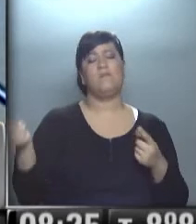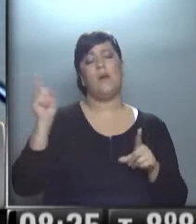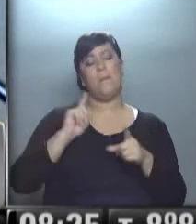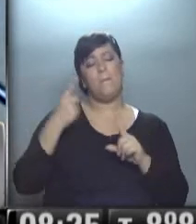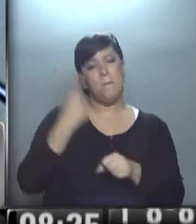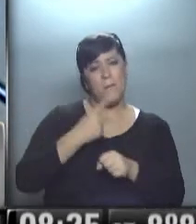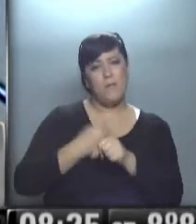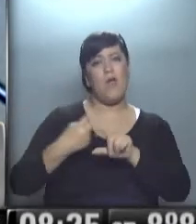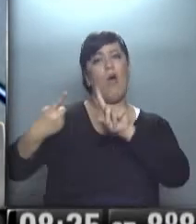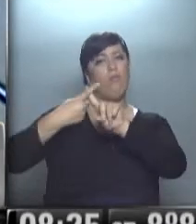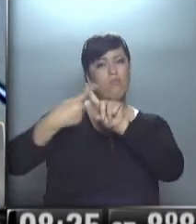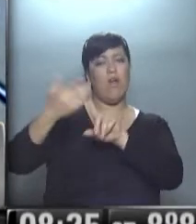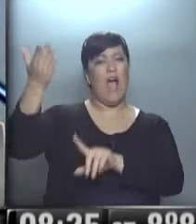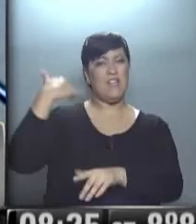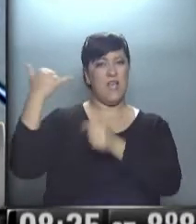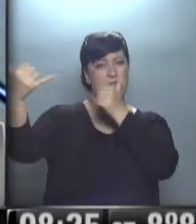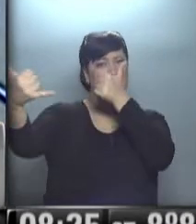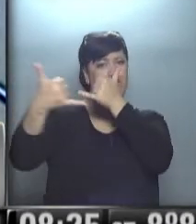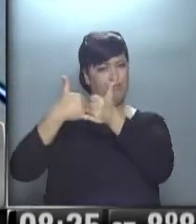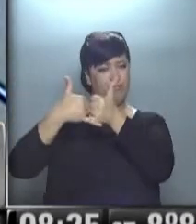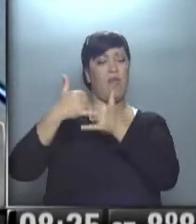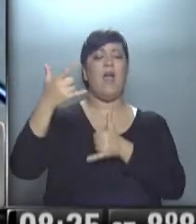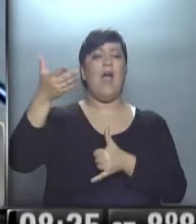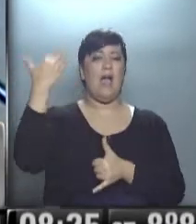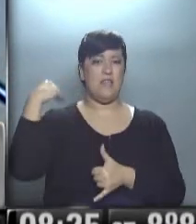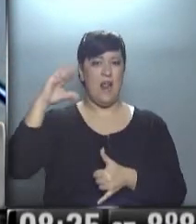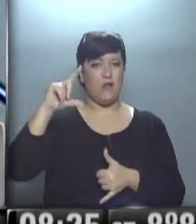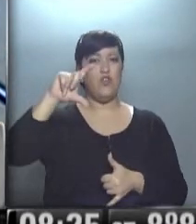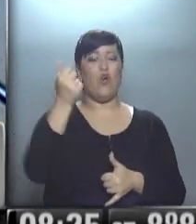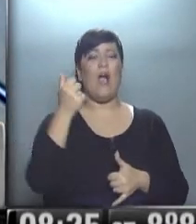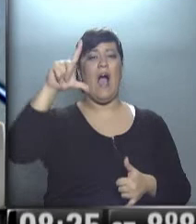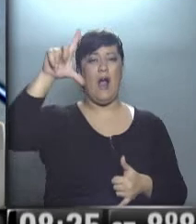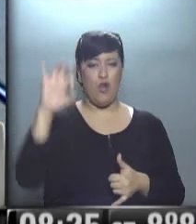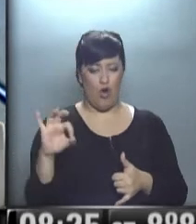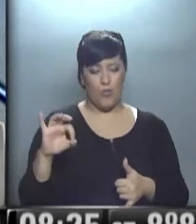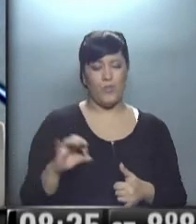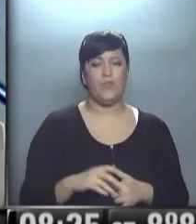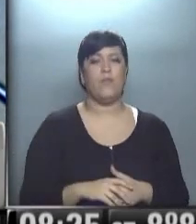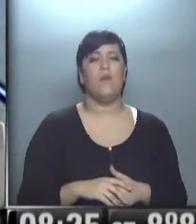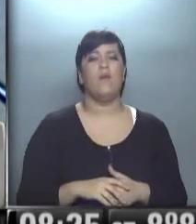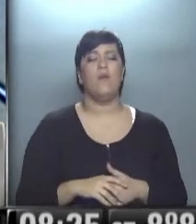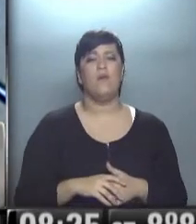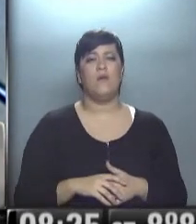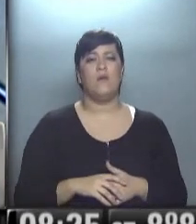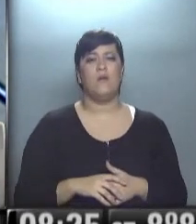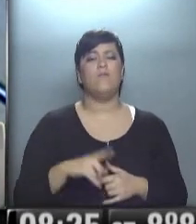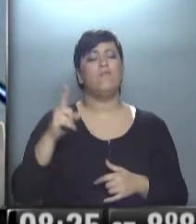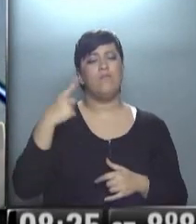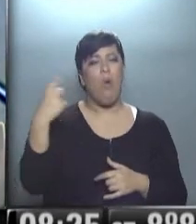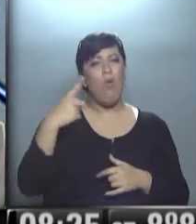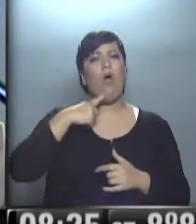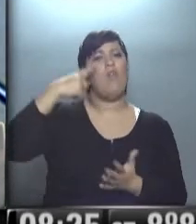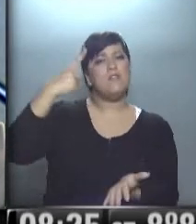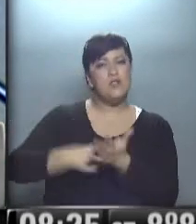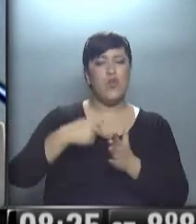con antonio caló en el día de ayer por la noche segundo hemos tomado una decisión respecto a